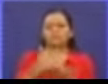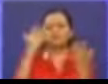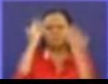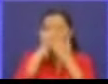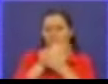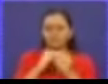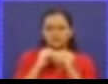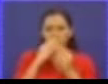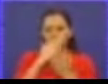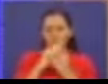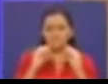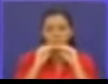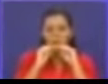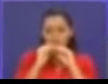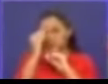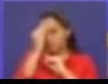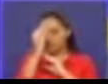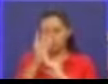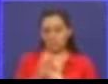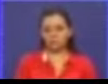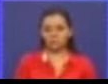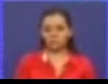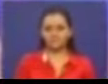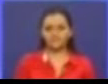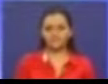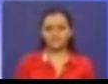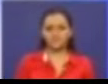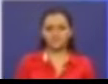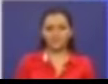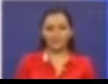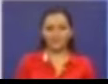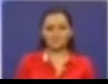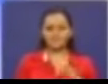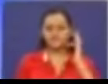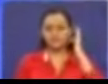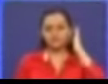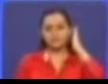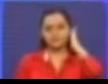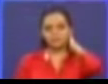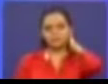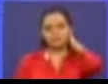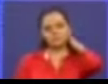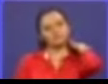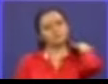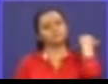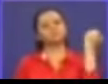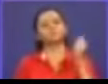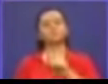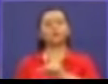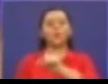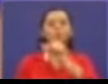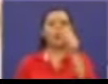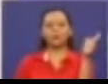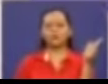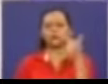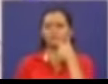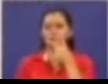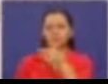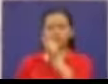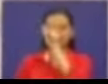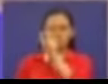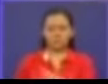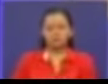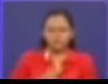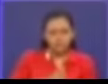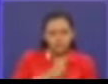de dejarse engañar, compañeros, a informarse. Sigamos. Otro mito, el gasto corriente del